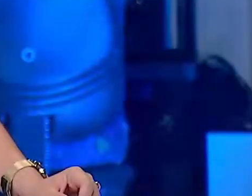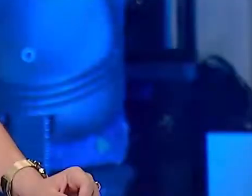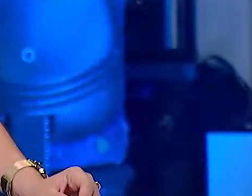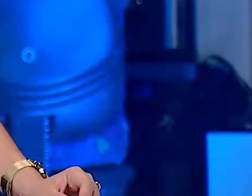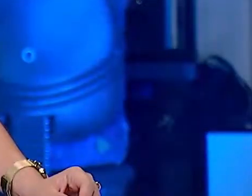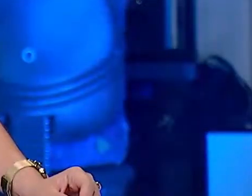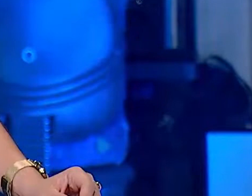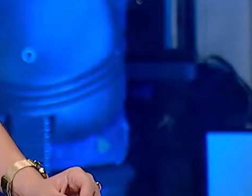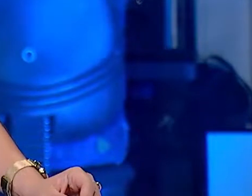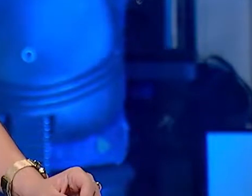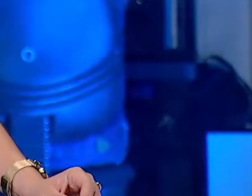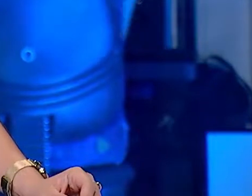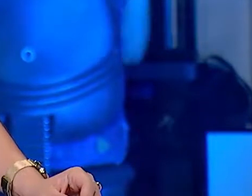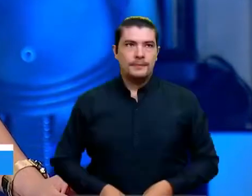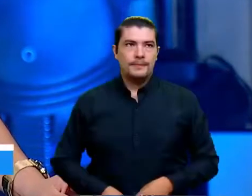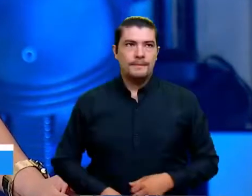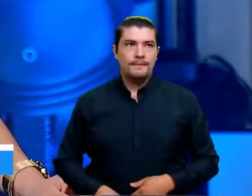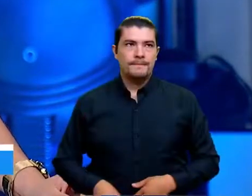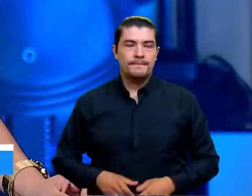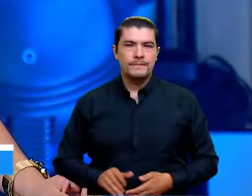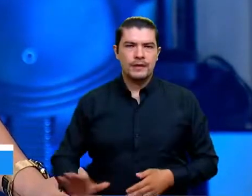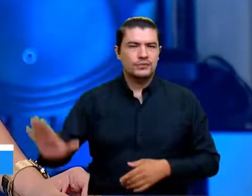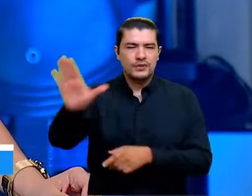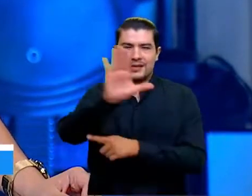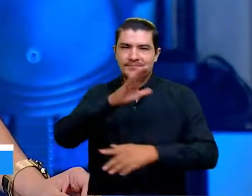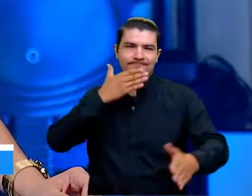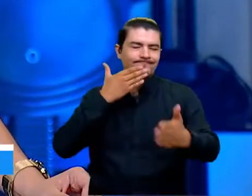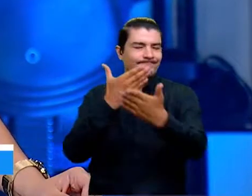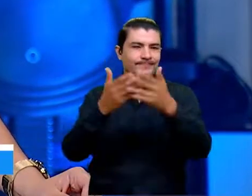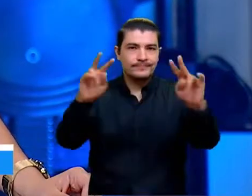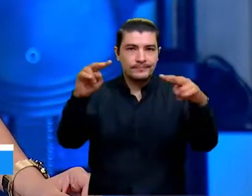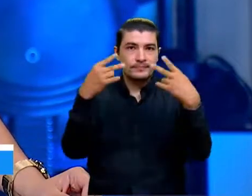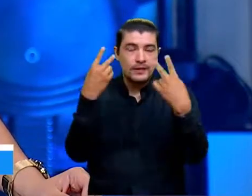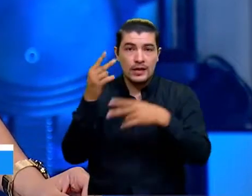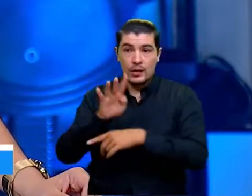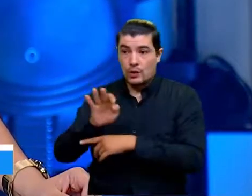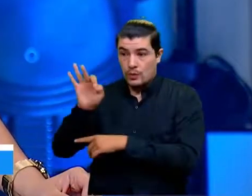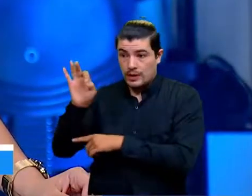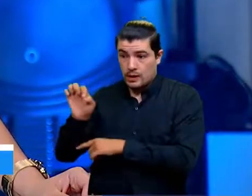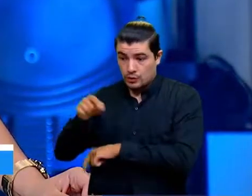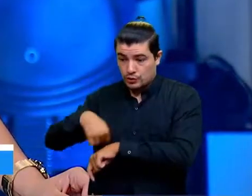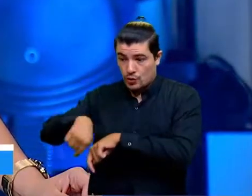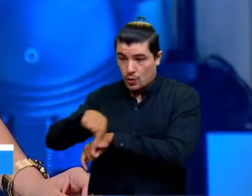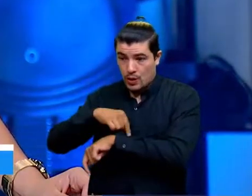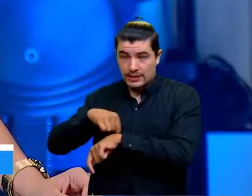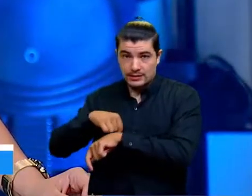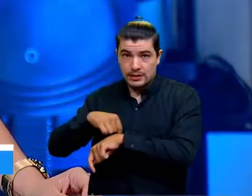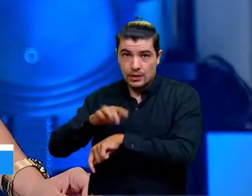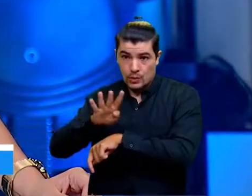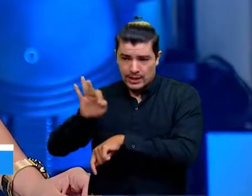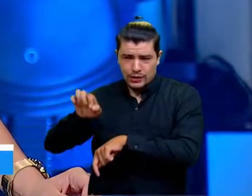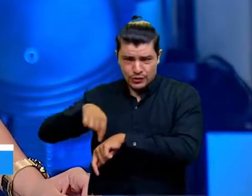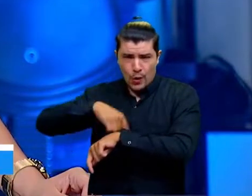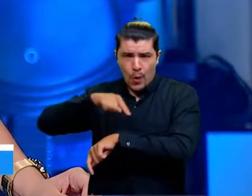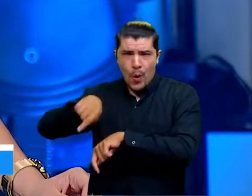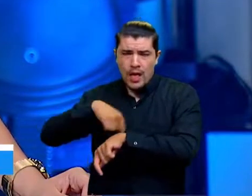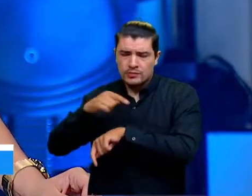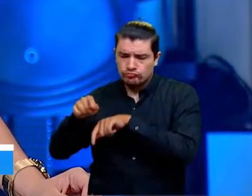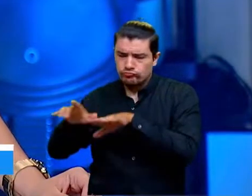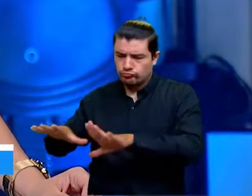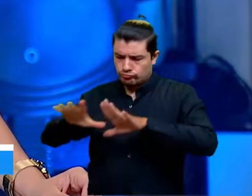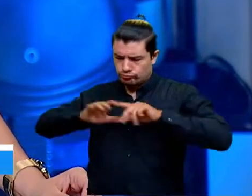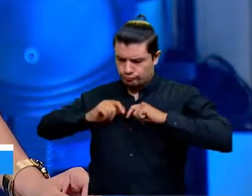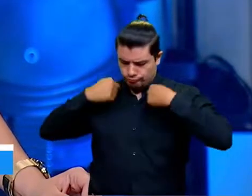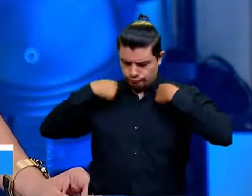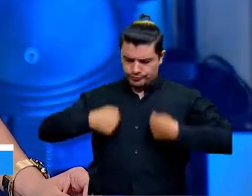gracias por continuar con nosotros 48 horas después de haberse posicionado como nuevo alcalde de villa de rosario carlos julio socha